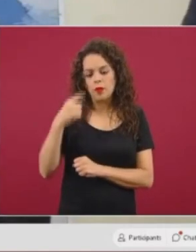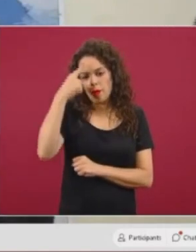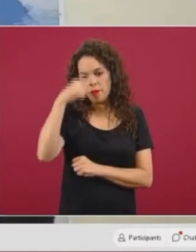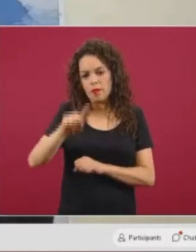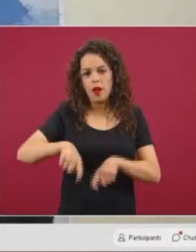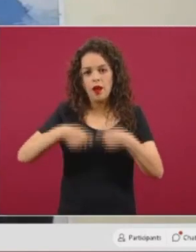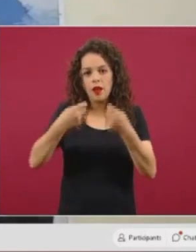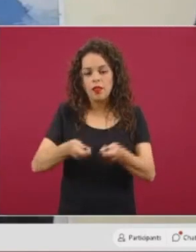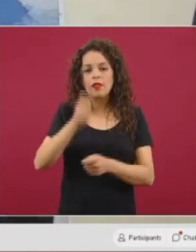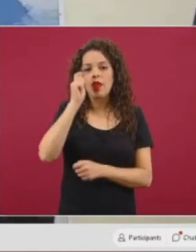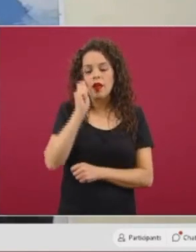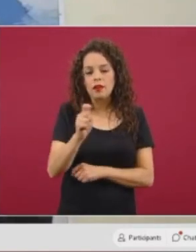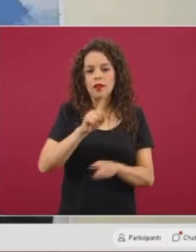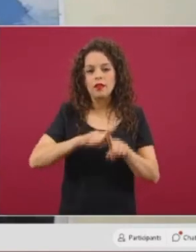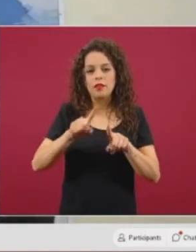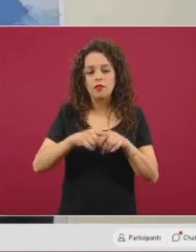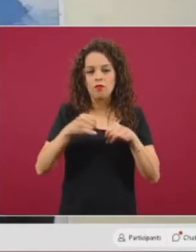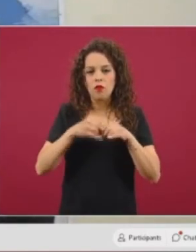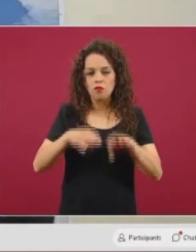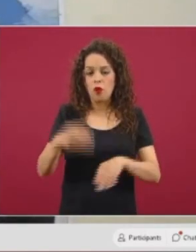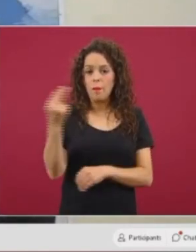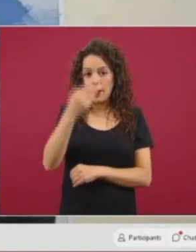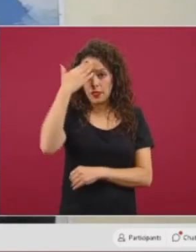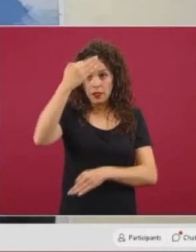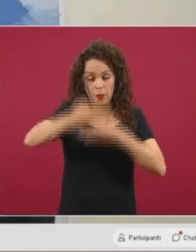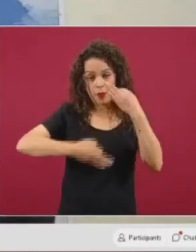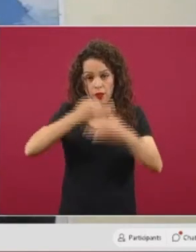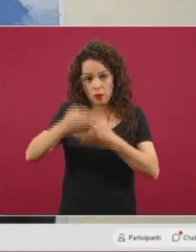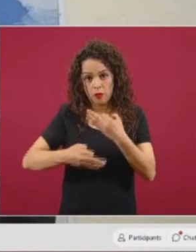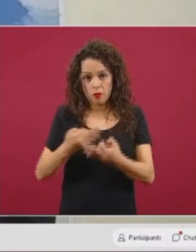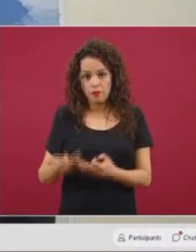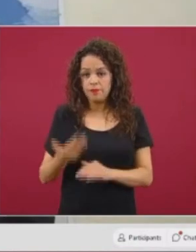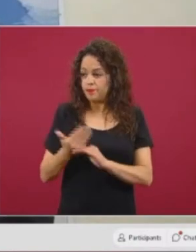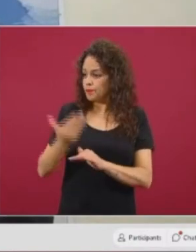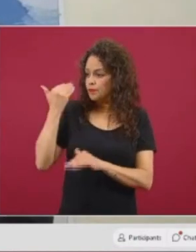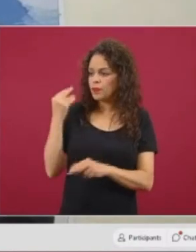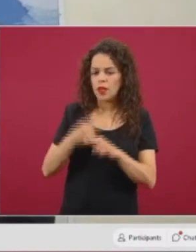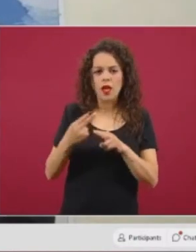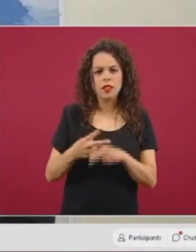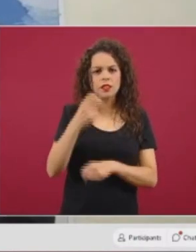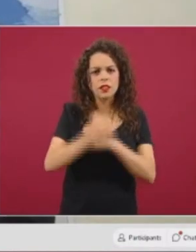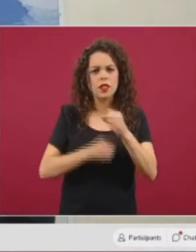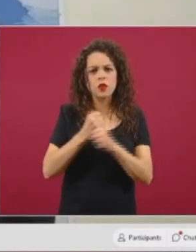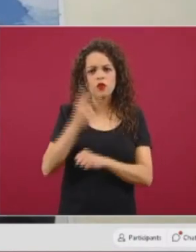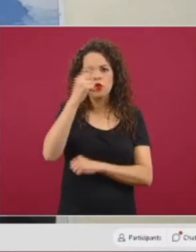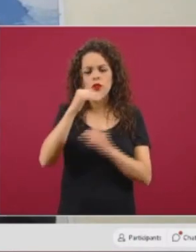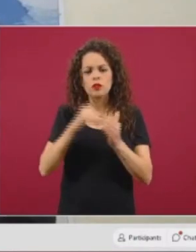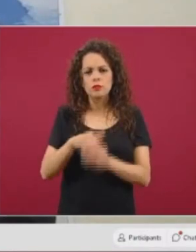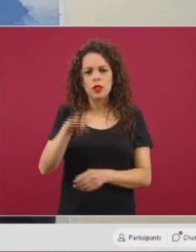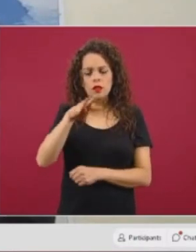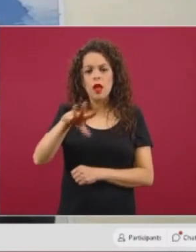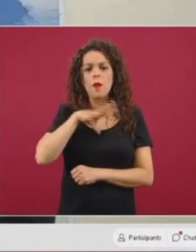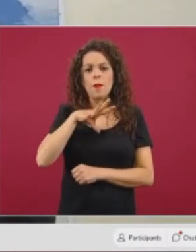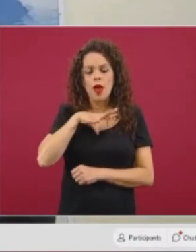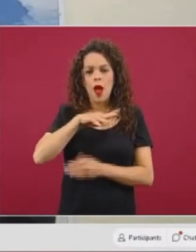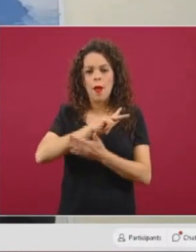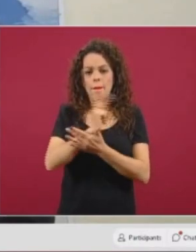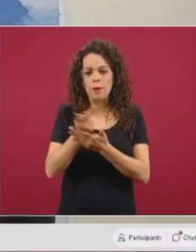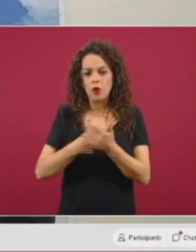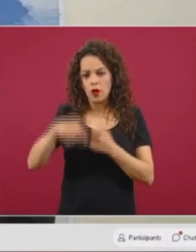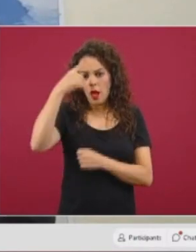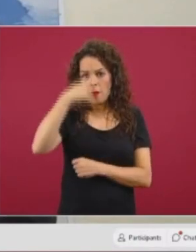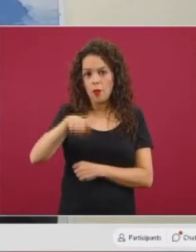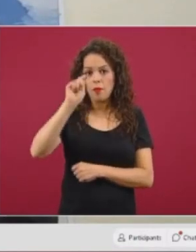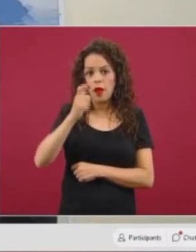interés público. Anteriormente, hasta 2019, existía un programa de subsidios a los refugios